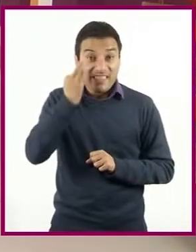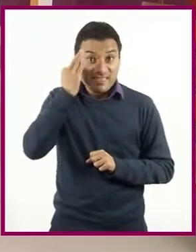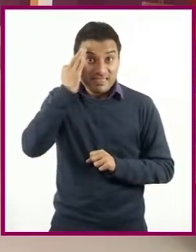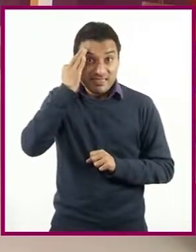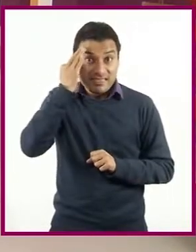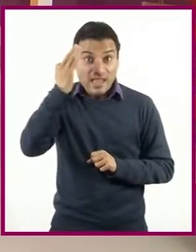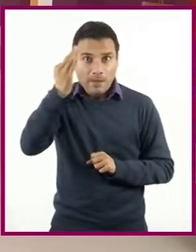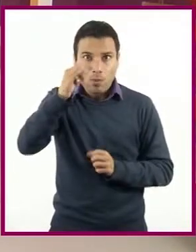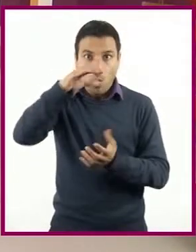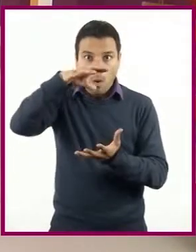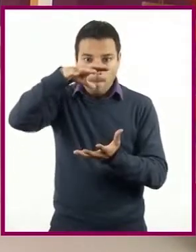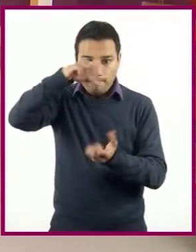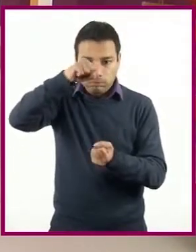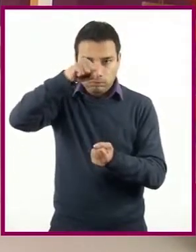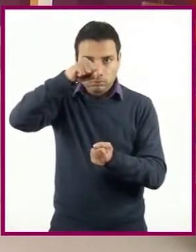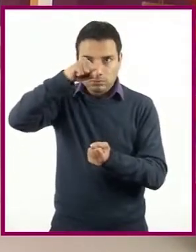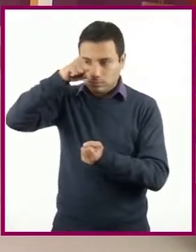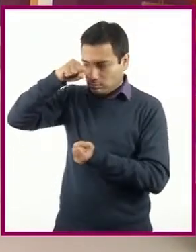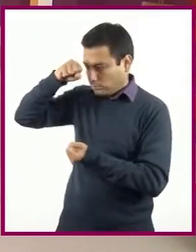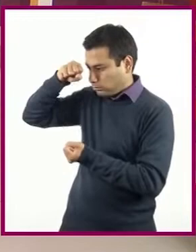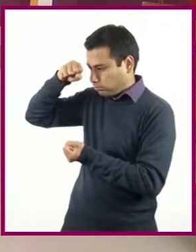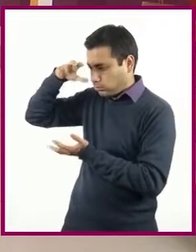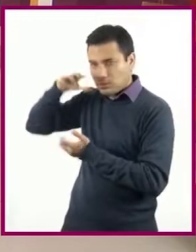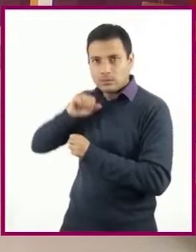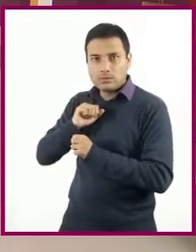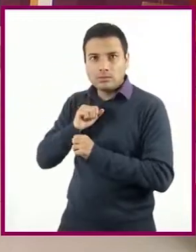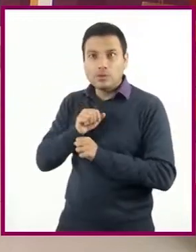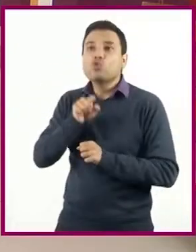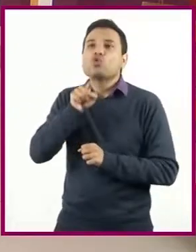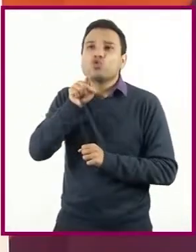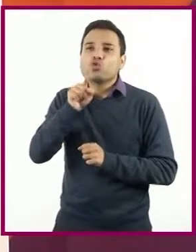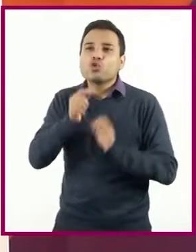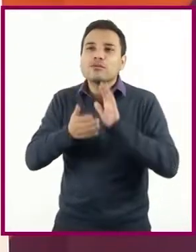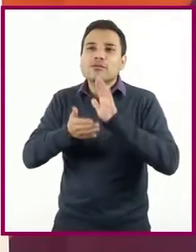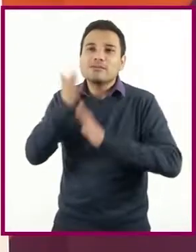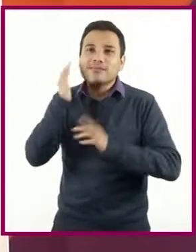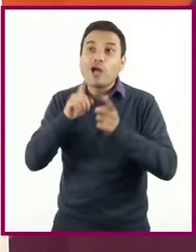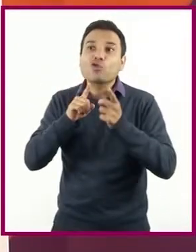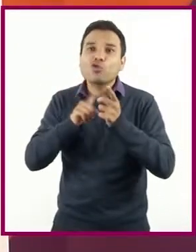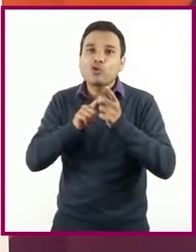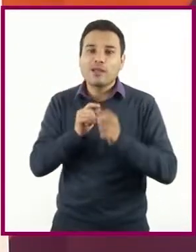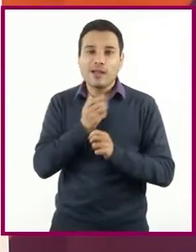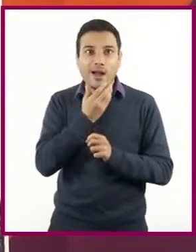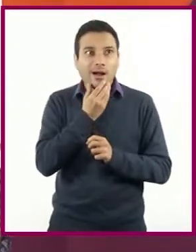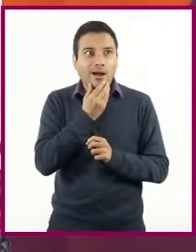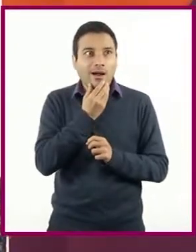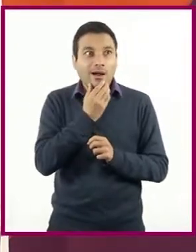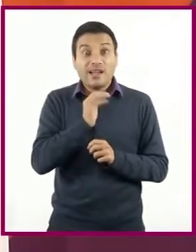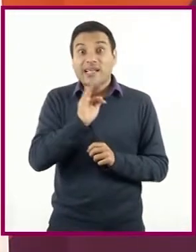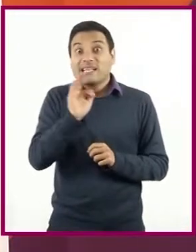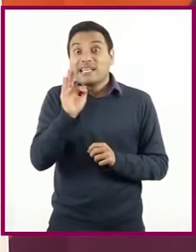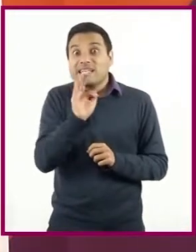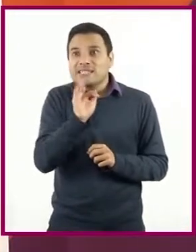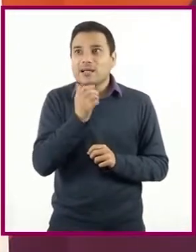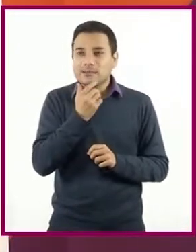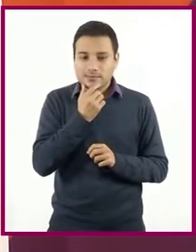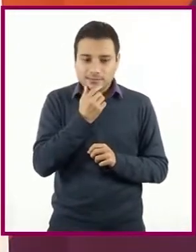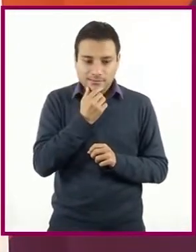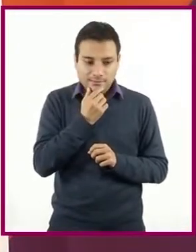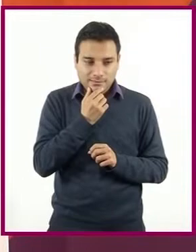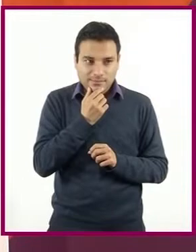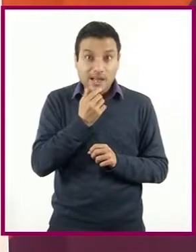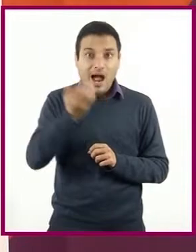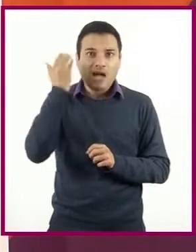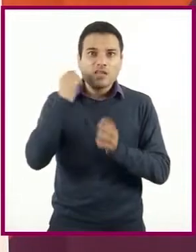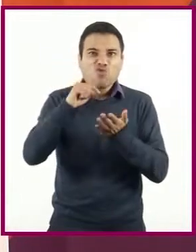tenemos? ¿Pudiéramos verlas? ¿A dónde irías tú? Ay, pues no sé. Tal vez a un lugar donde haya sucedido